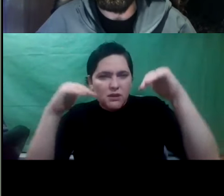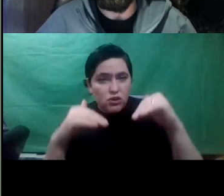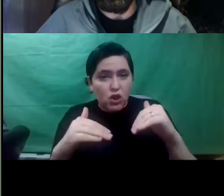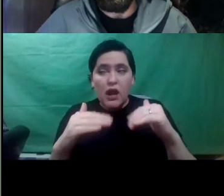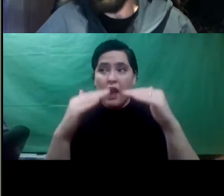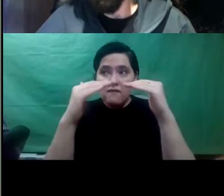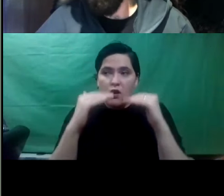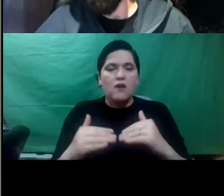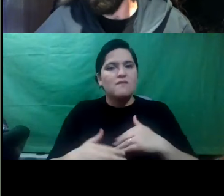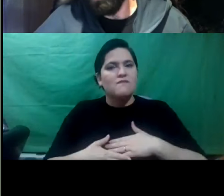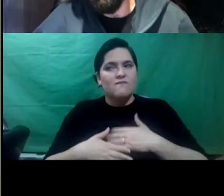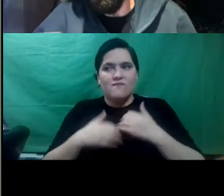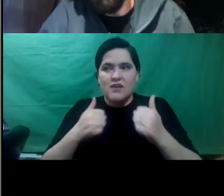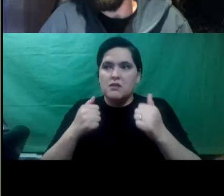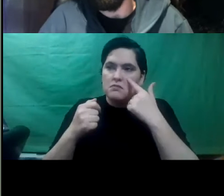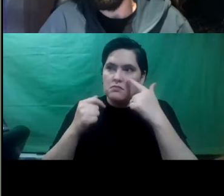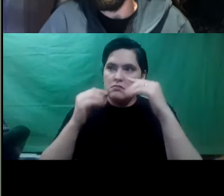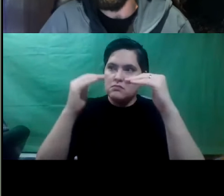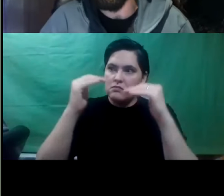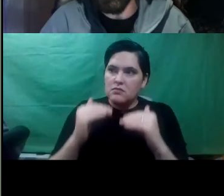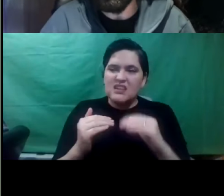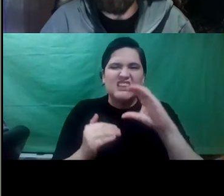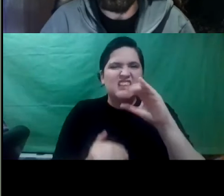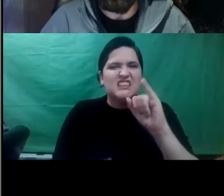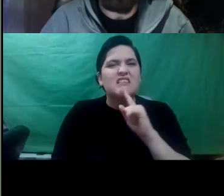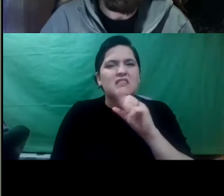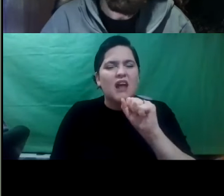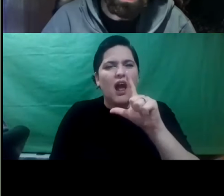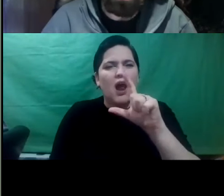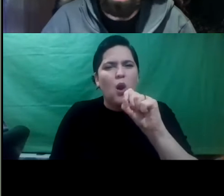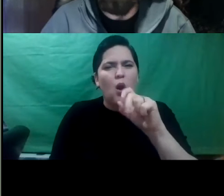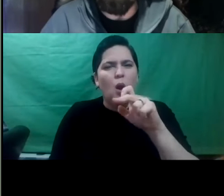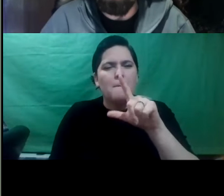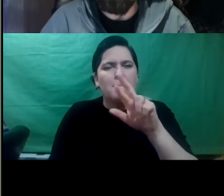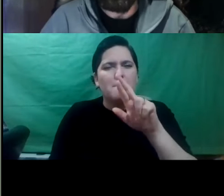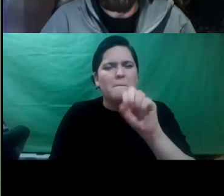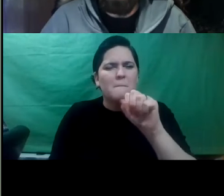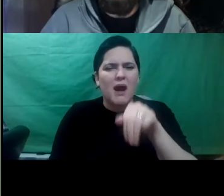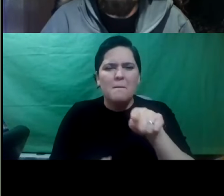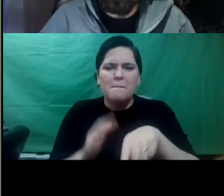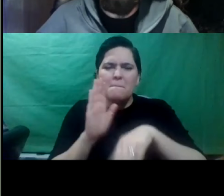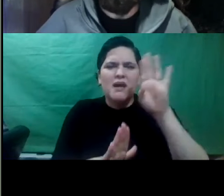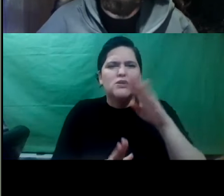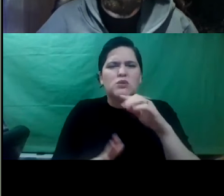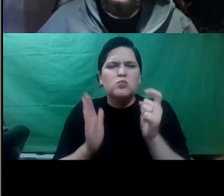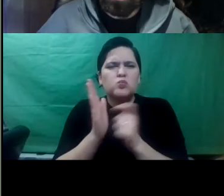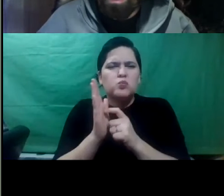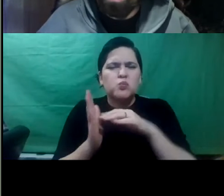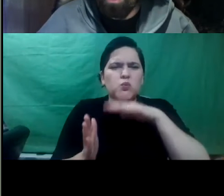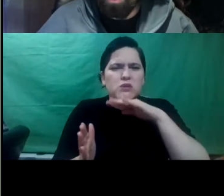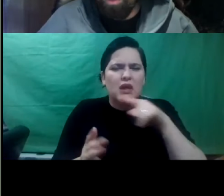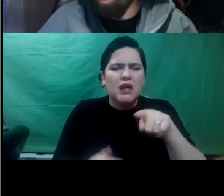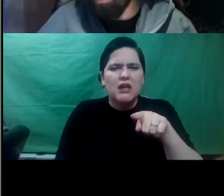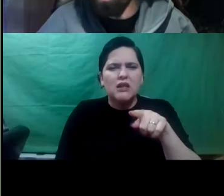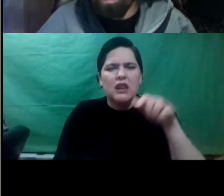síntomas de bienestar. Y se compara contra escitalopram, que es uno de los tratamientos más estándar, digamos, y bastante tradicional para la depresión. Y acá se ve en